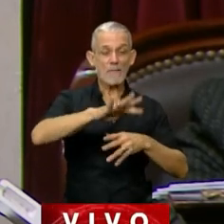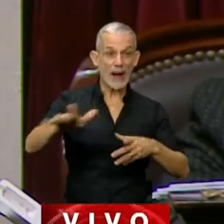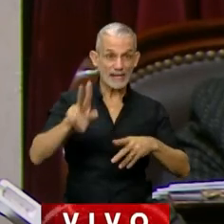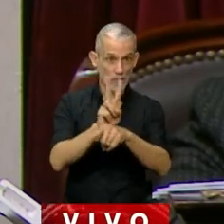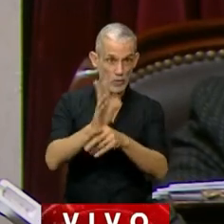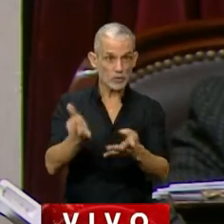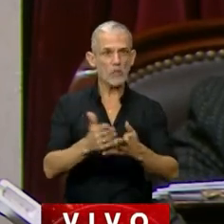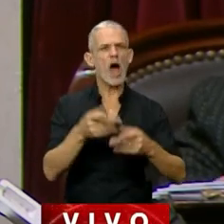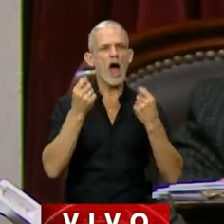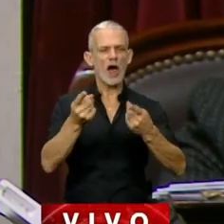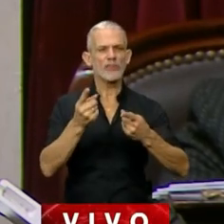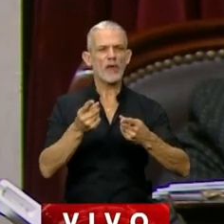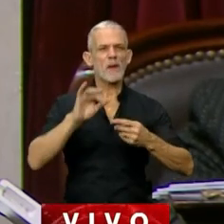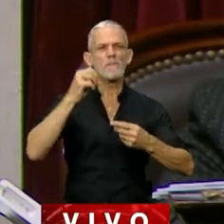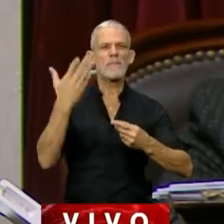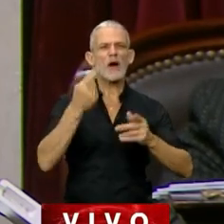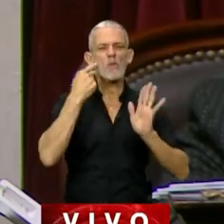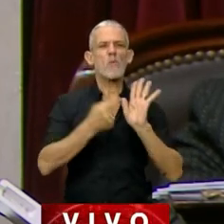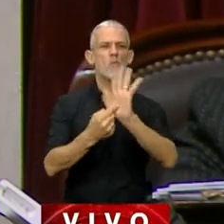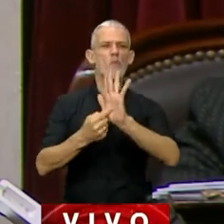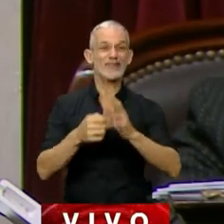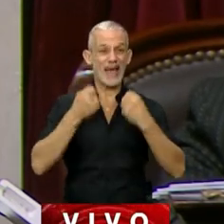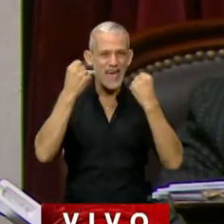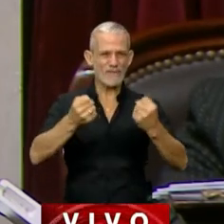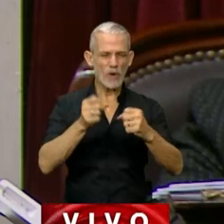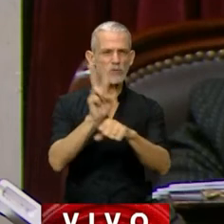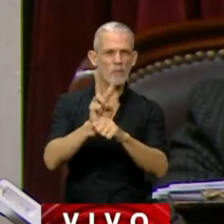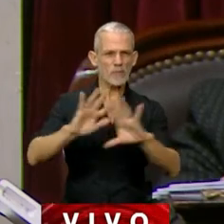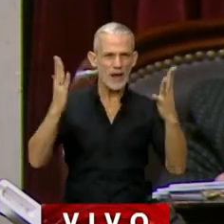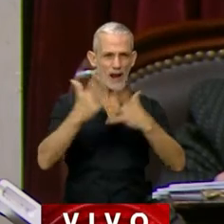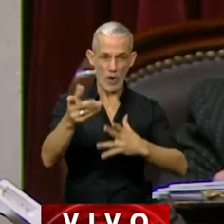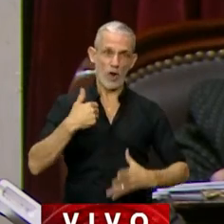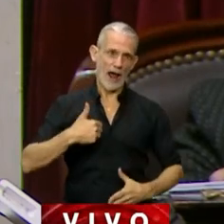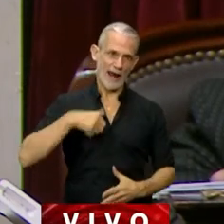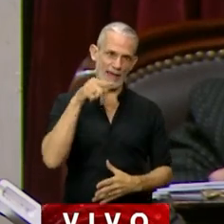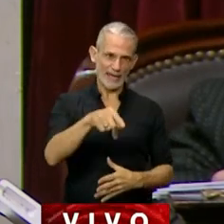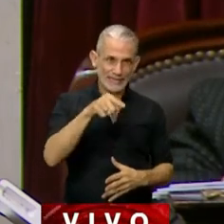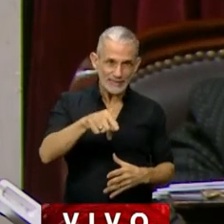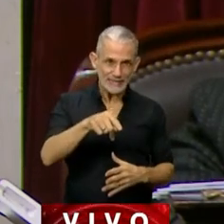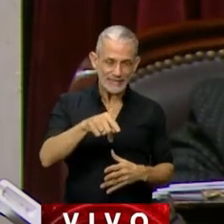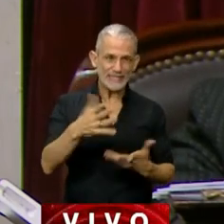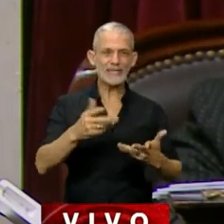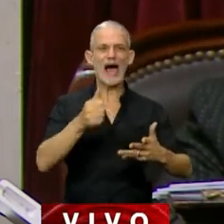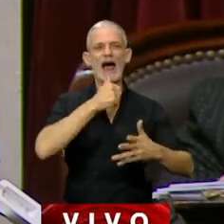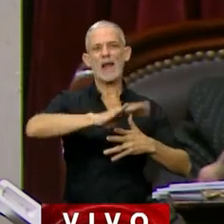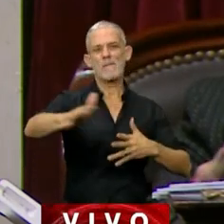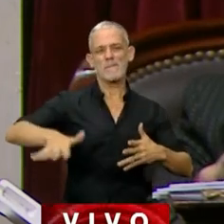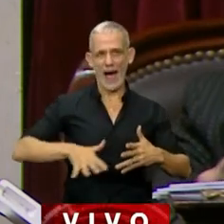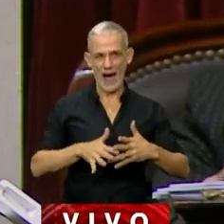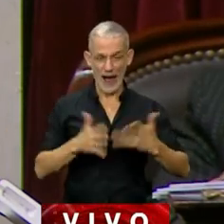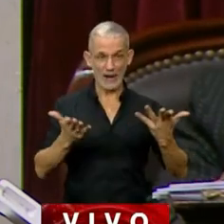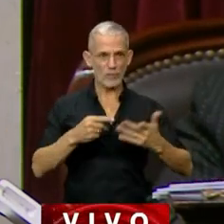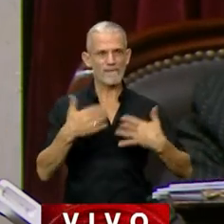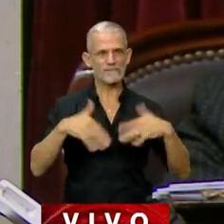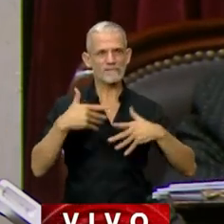protegida en la zona iba a potenciar la visibilidad de los esfuerzos conservacionistas de nuestro país en el Atlántico Sur, y eso